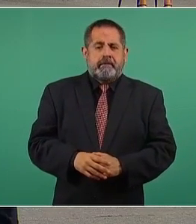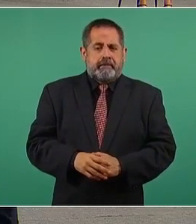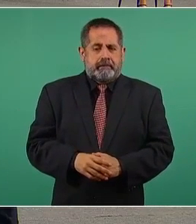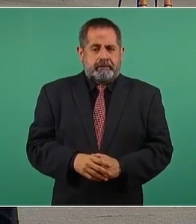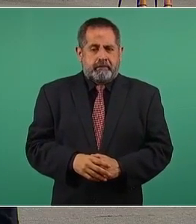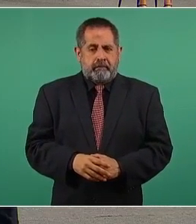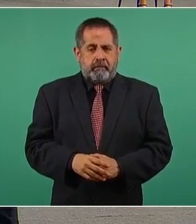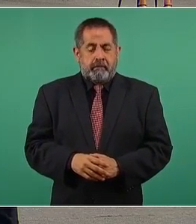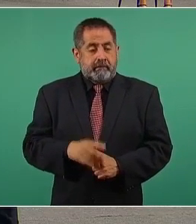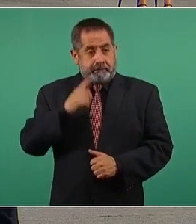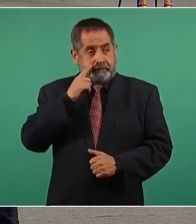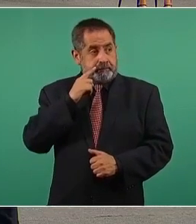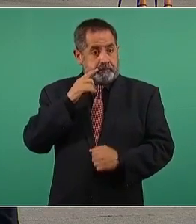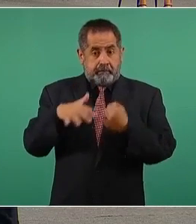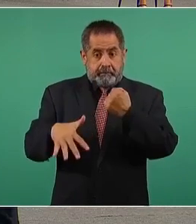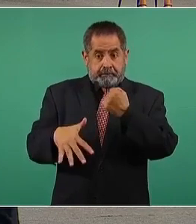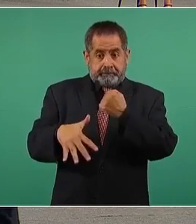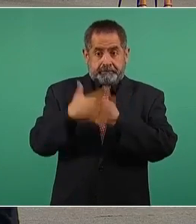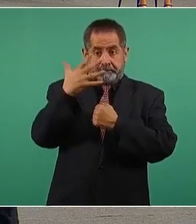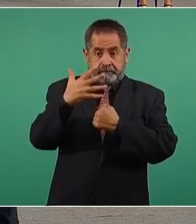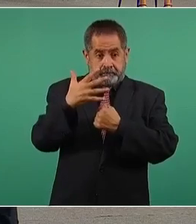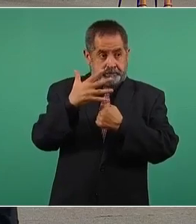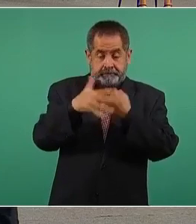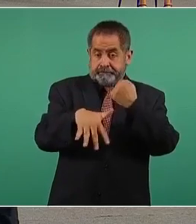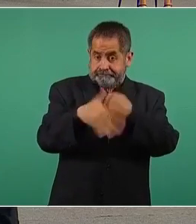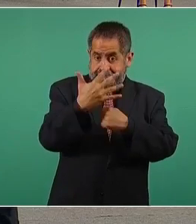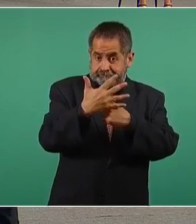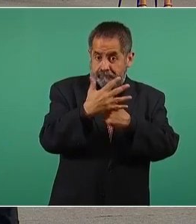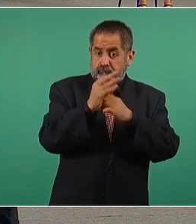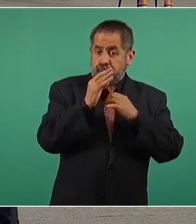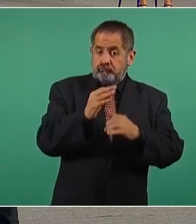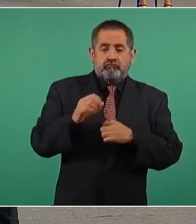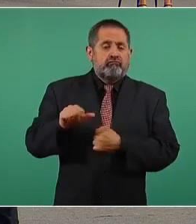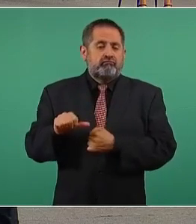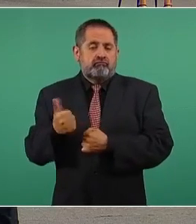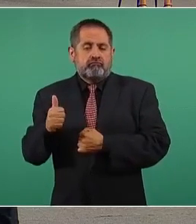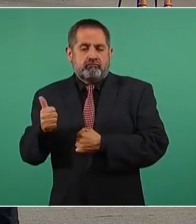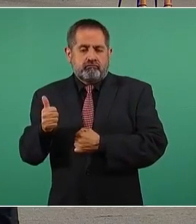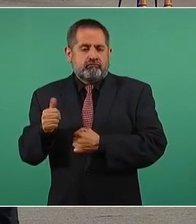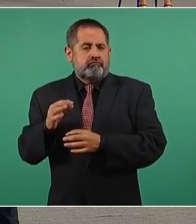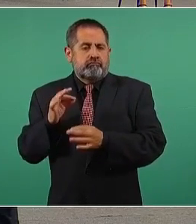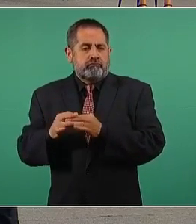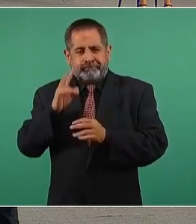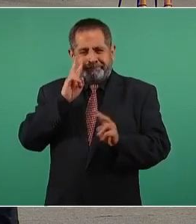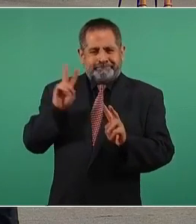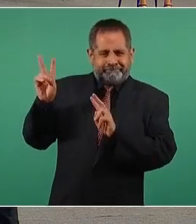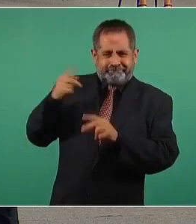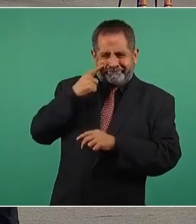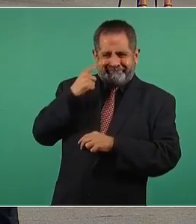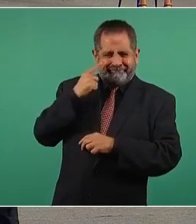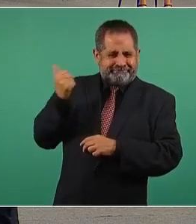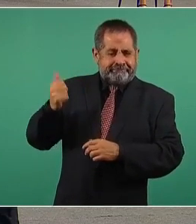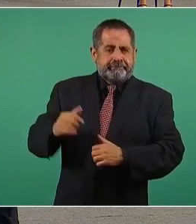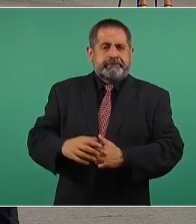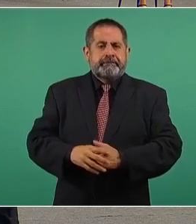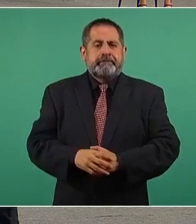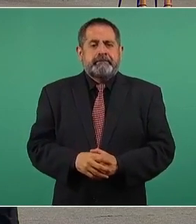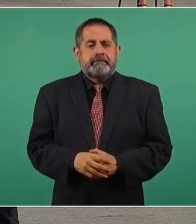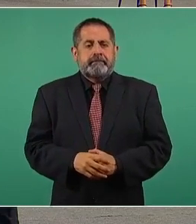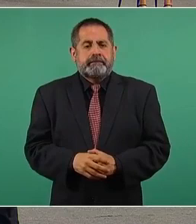de 15, 11, a ver si se tiene el plano.